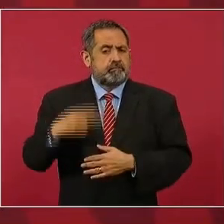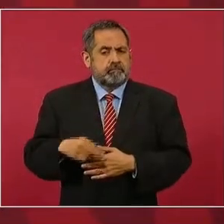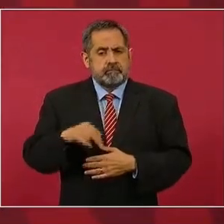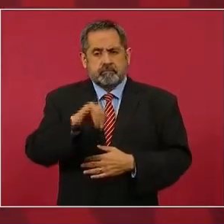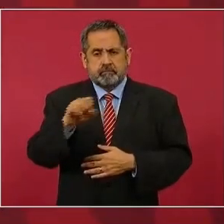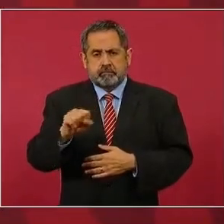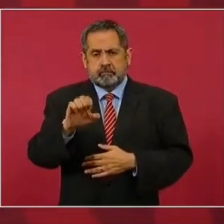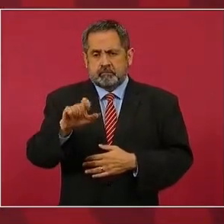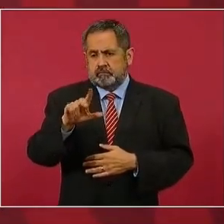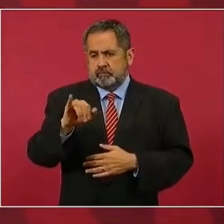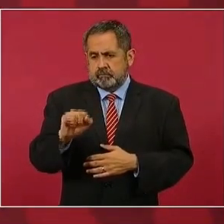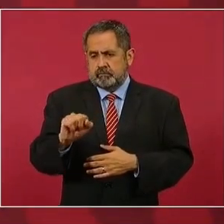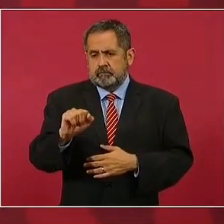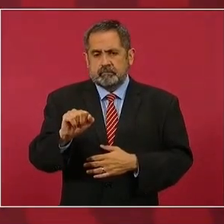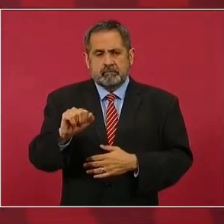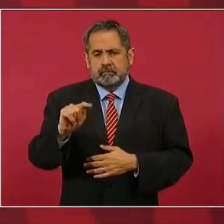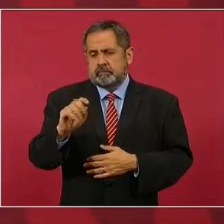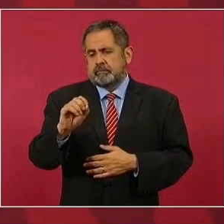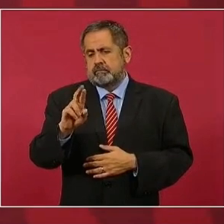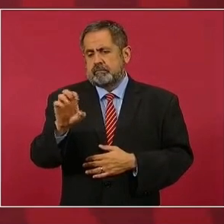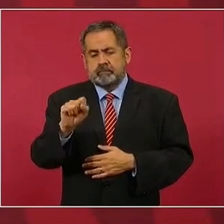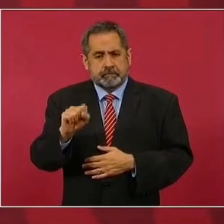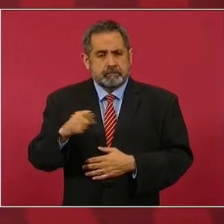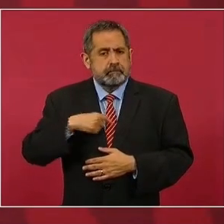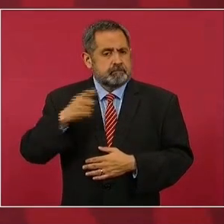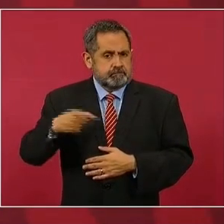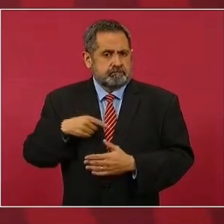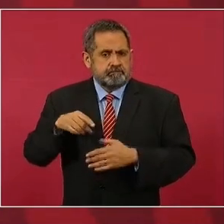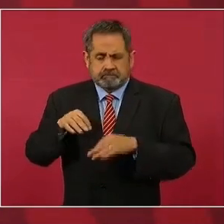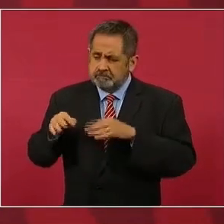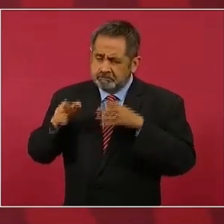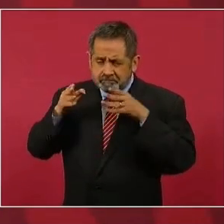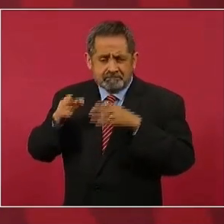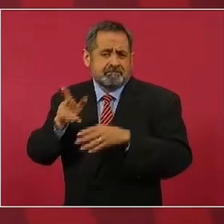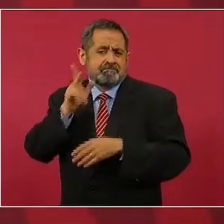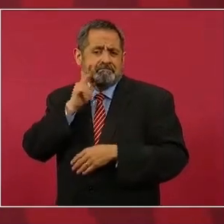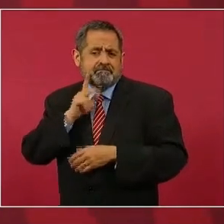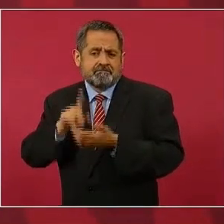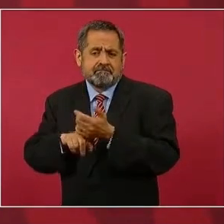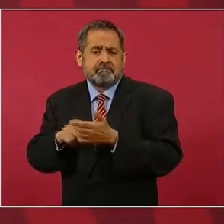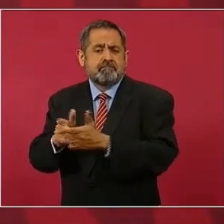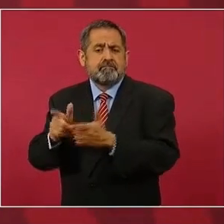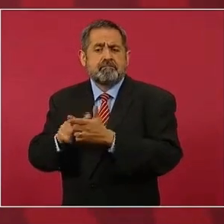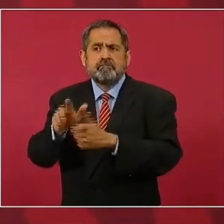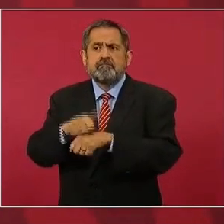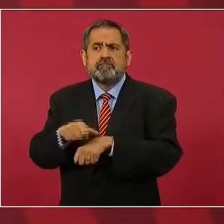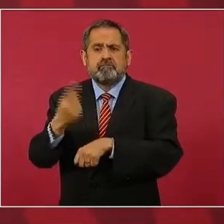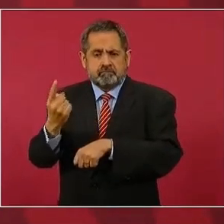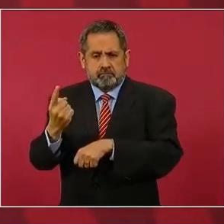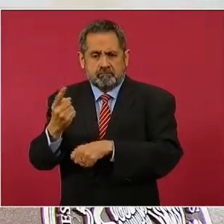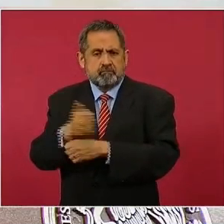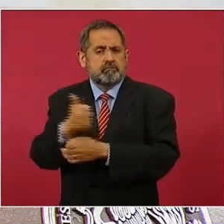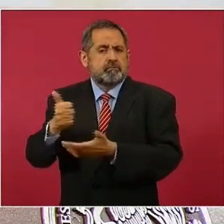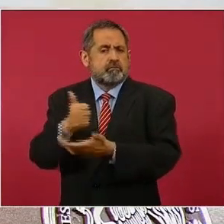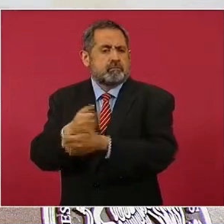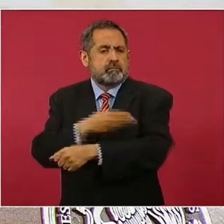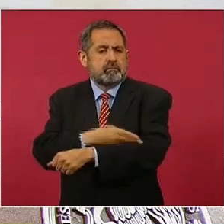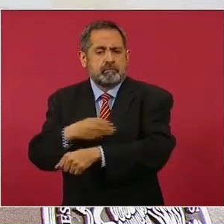José Luis Vázquez Torres. Soy petrolero activo de la sección número 1 de Ciudad